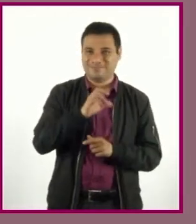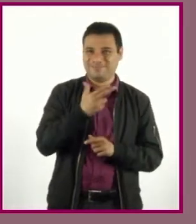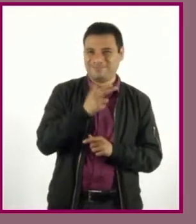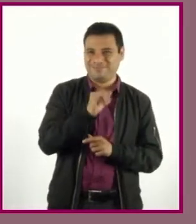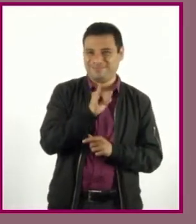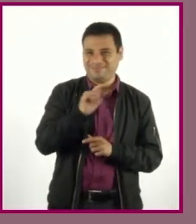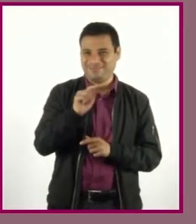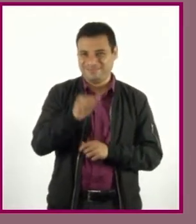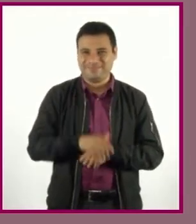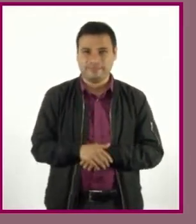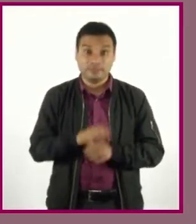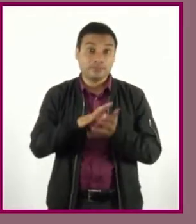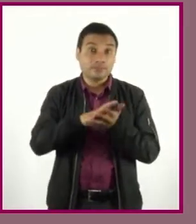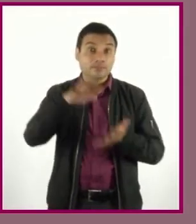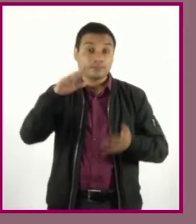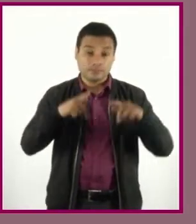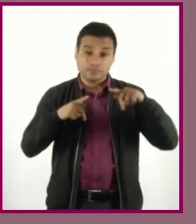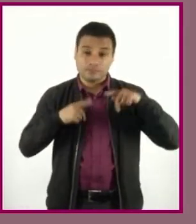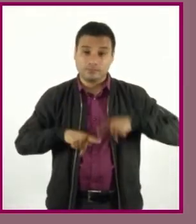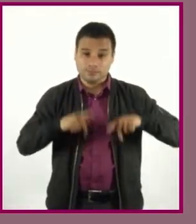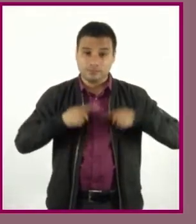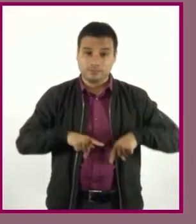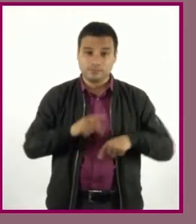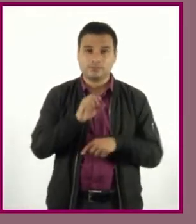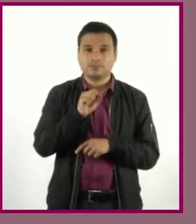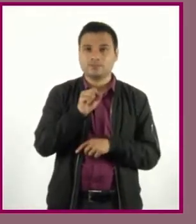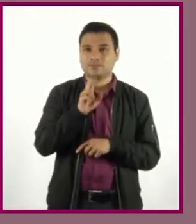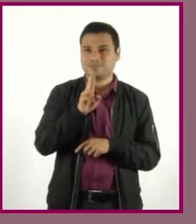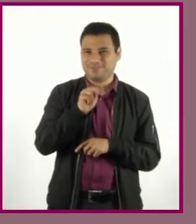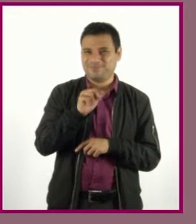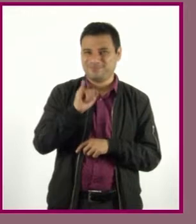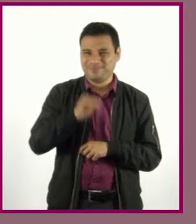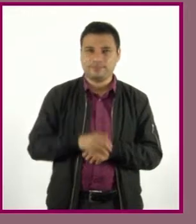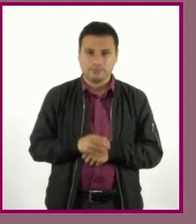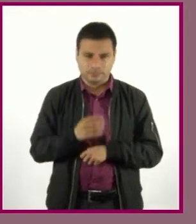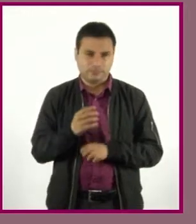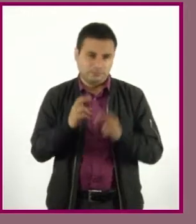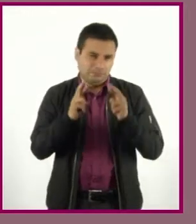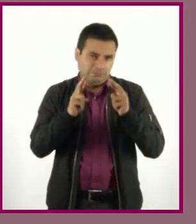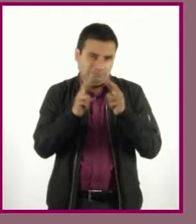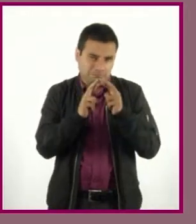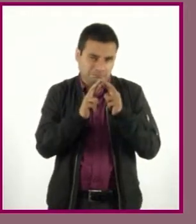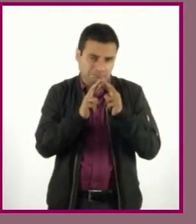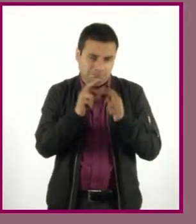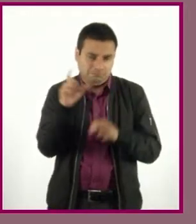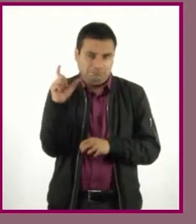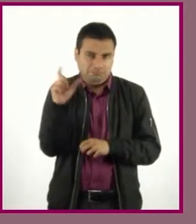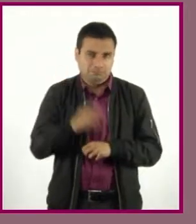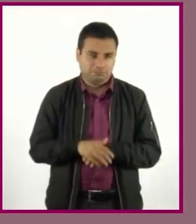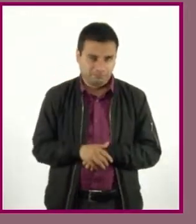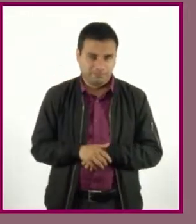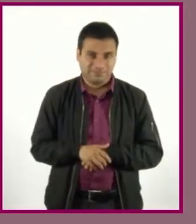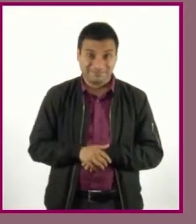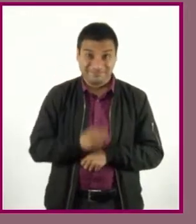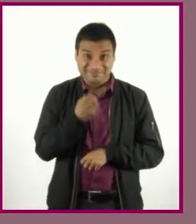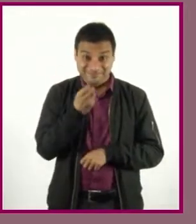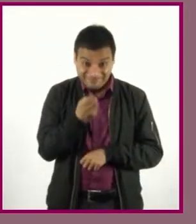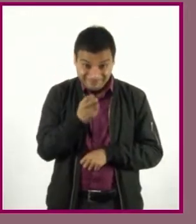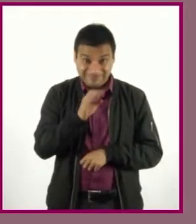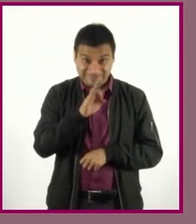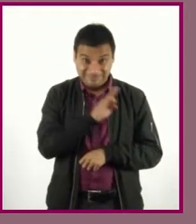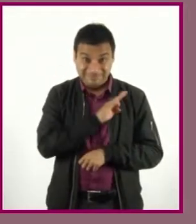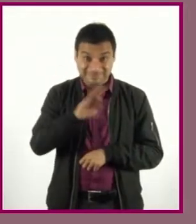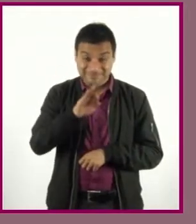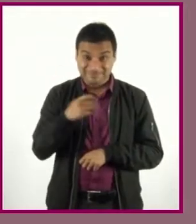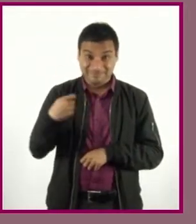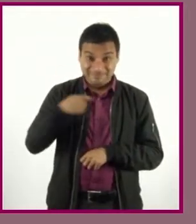de la población es suní. Ambas son ramas principales del Islam. Todo ello dificulta la formación de una identidad